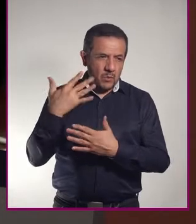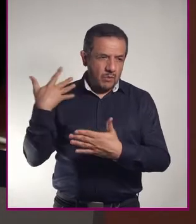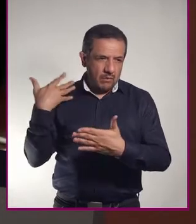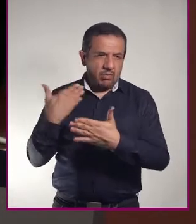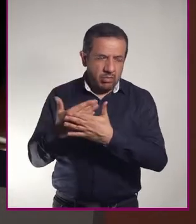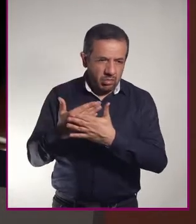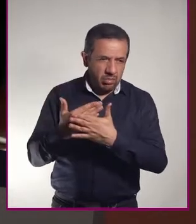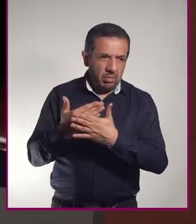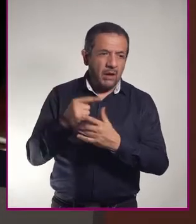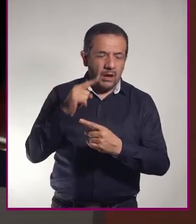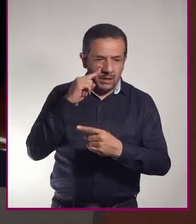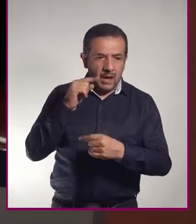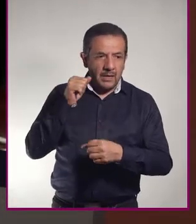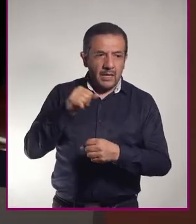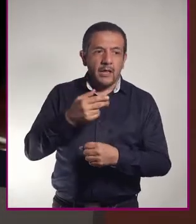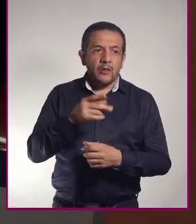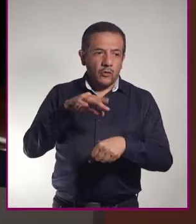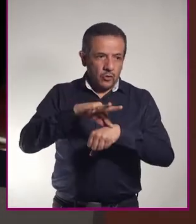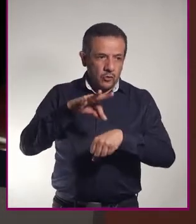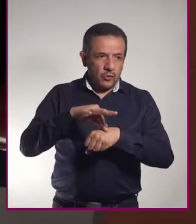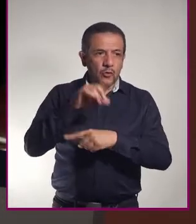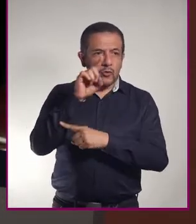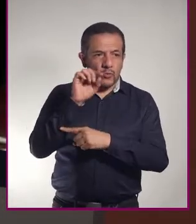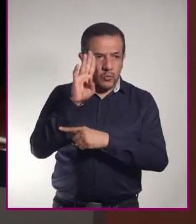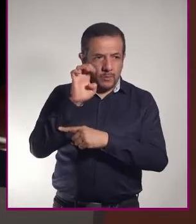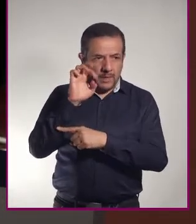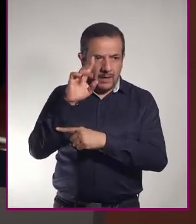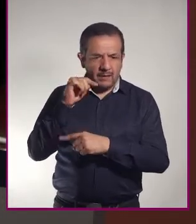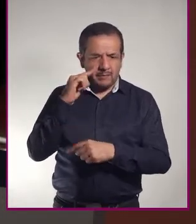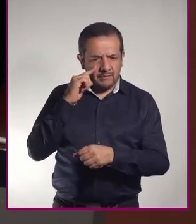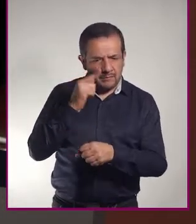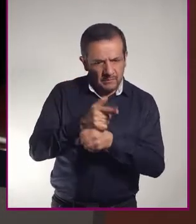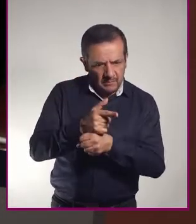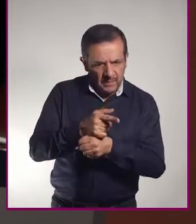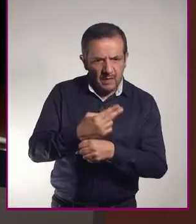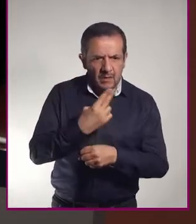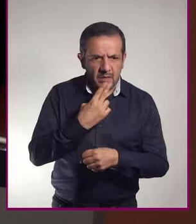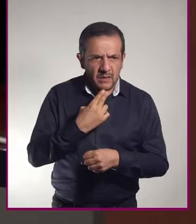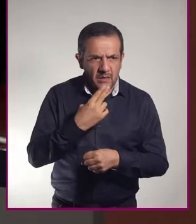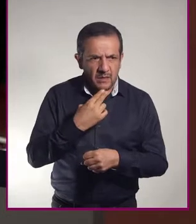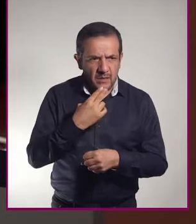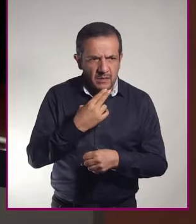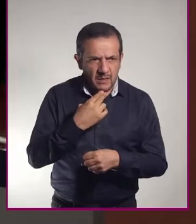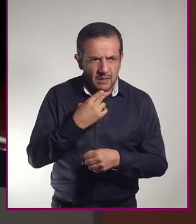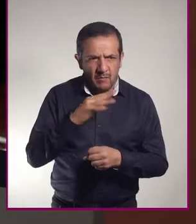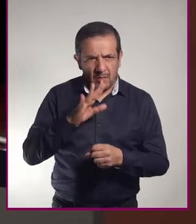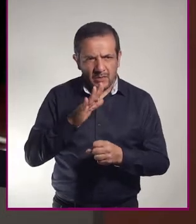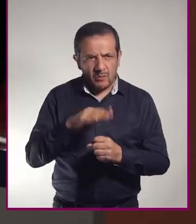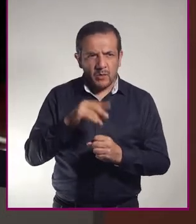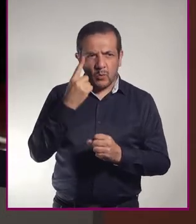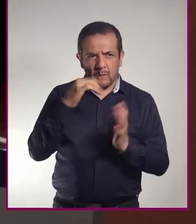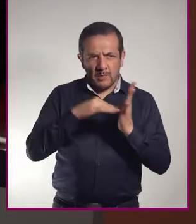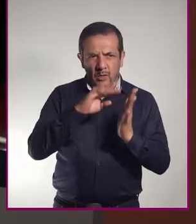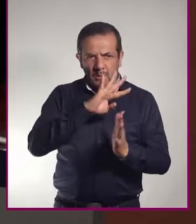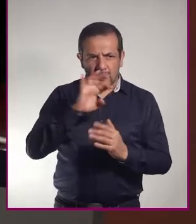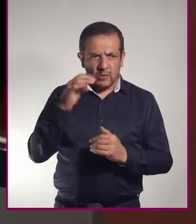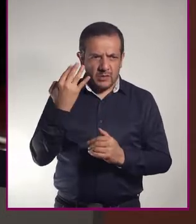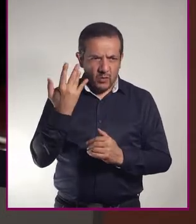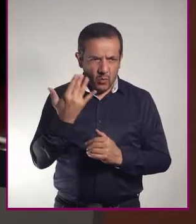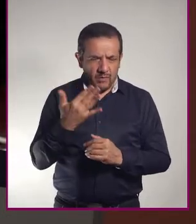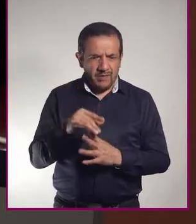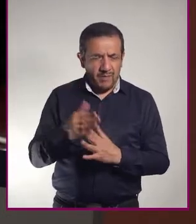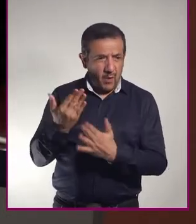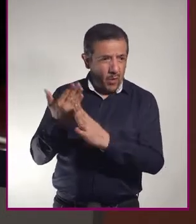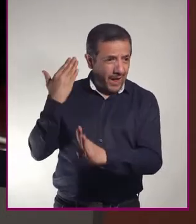fue uno de los primeros que hizo un reporte sobre la prevalencia de diabetes en la mitad del siglo pasado, y era una